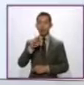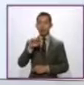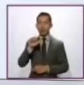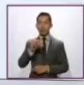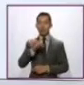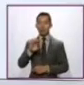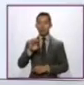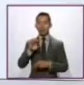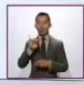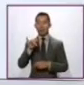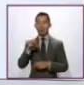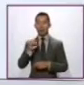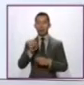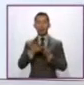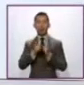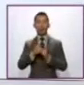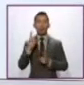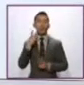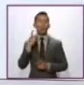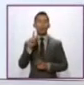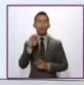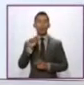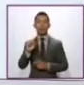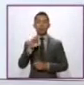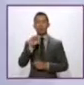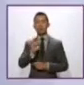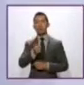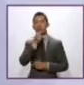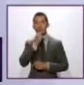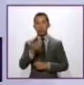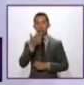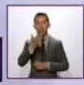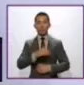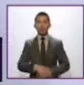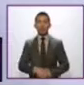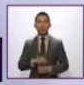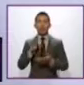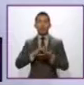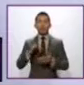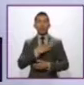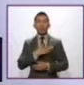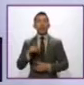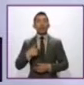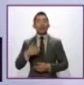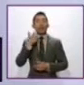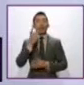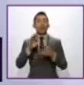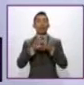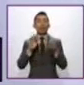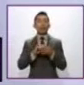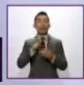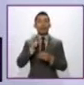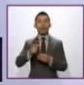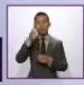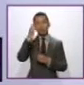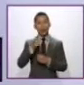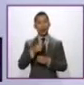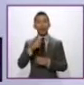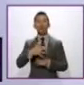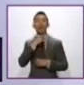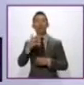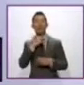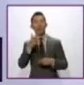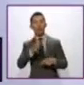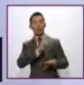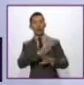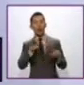Partido Encuentro Solidario. 60 segundos, candidata, adelante. Gracias. Bueno, pues yo quiero decirles que para combatir la corrupción